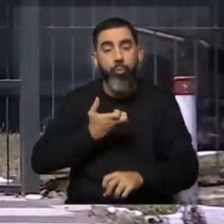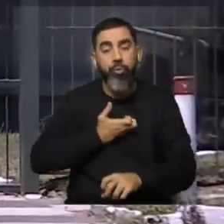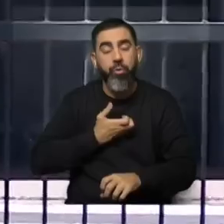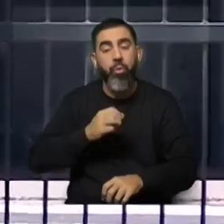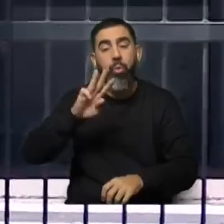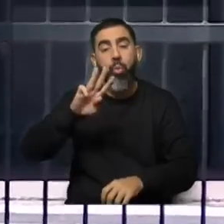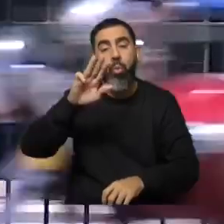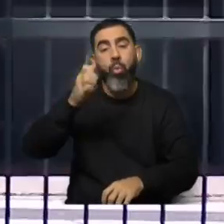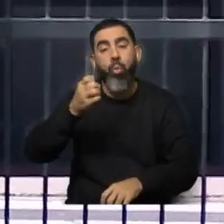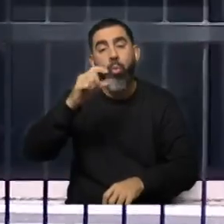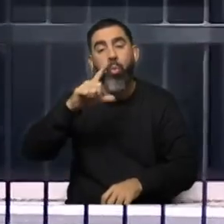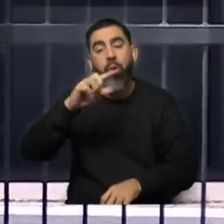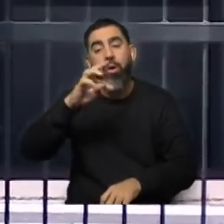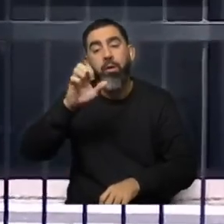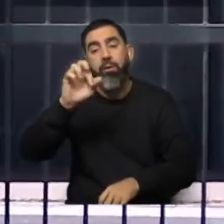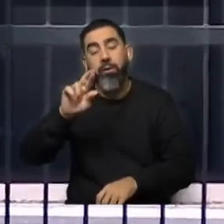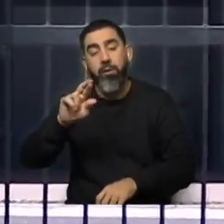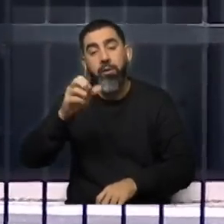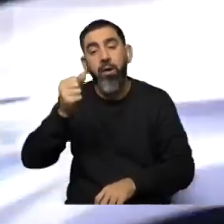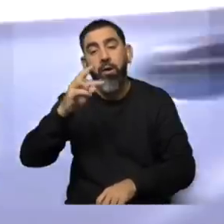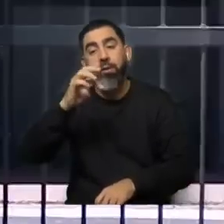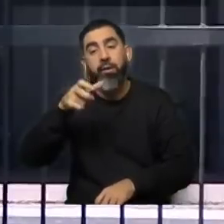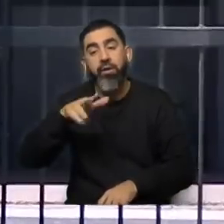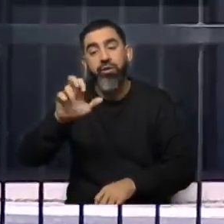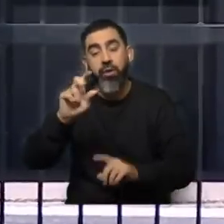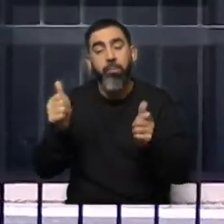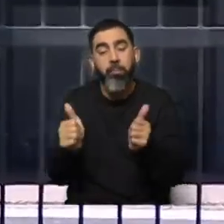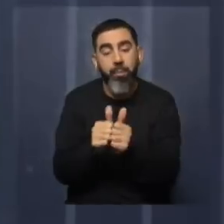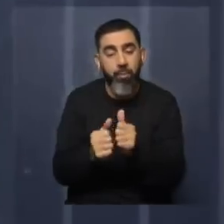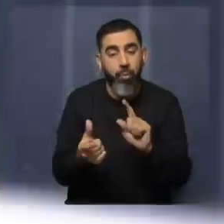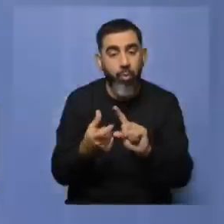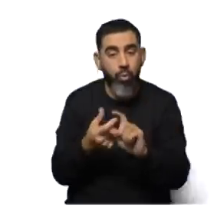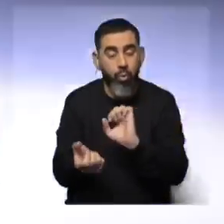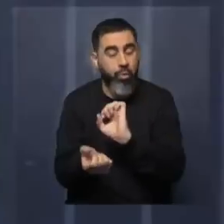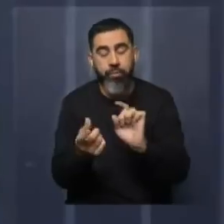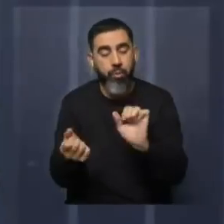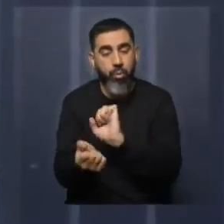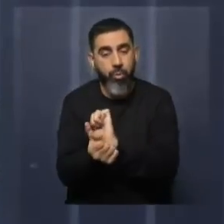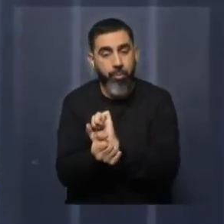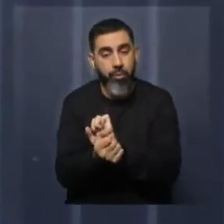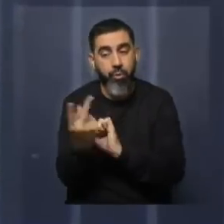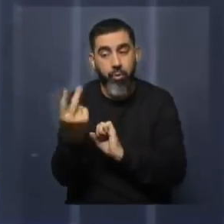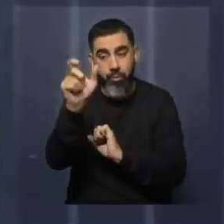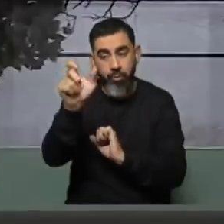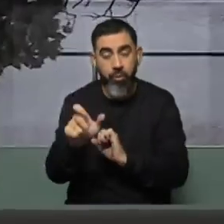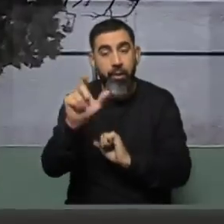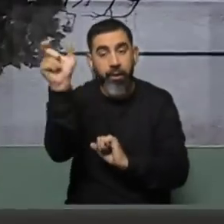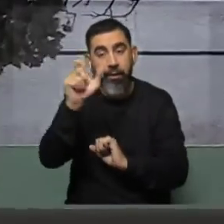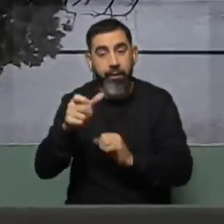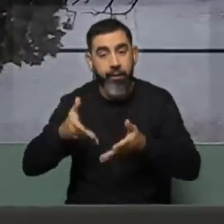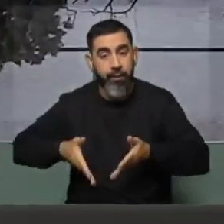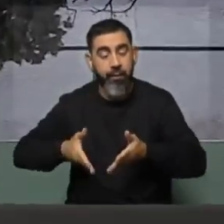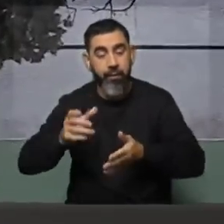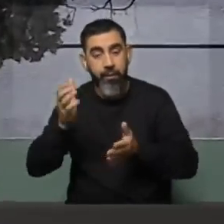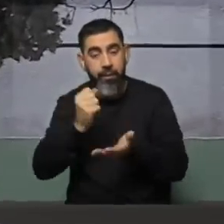Walter arteche detenido junto a alter y las torturas del abogado Alejandro artusio tarigo que tiene ciudadanía italiana fue detenido